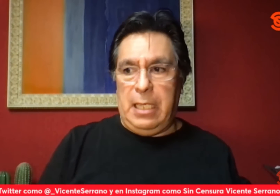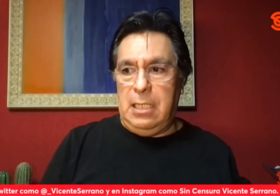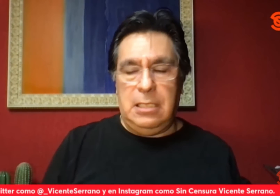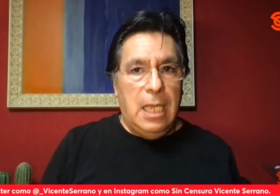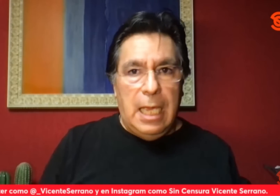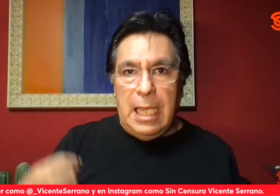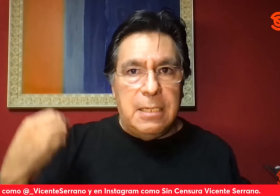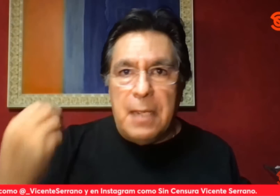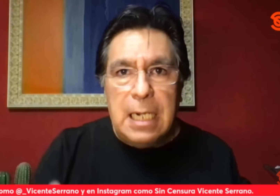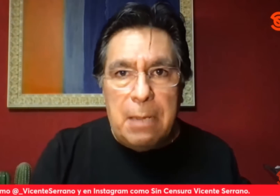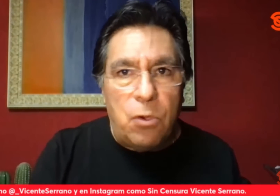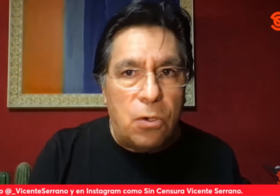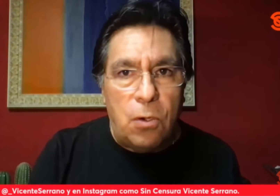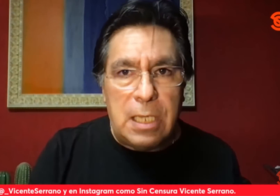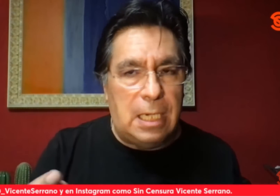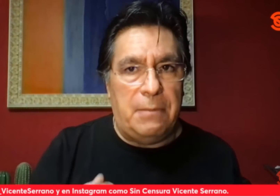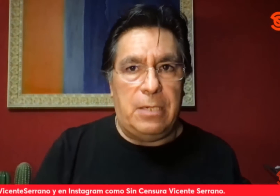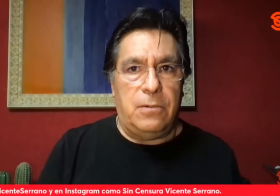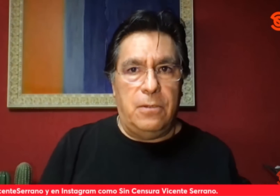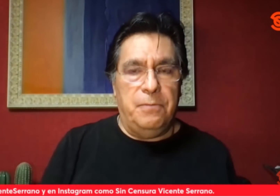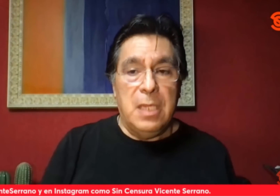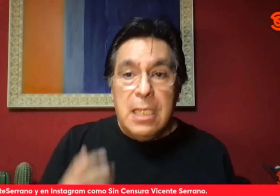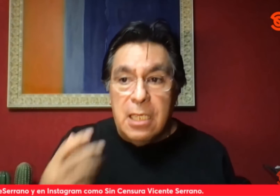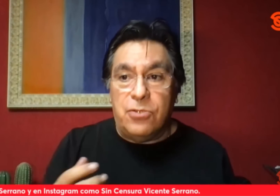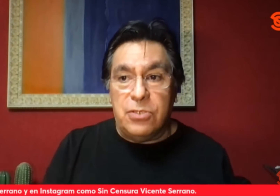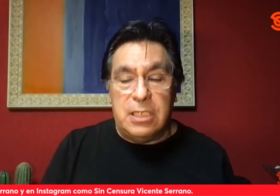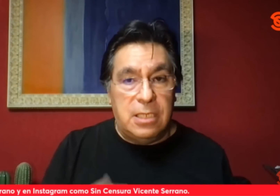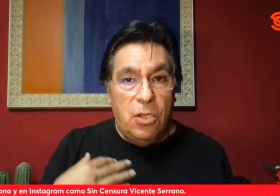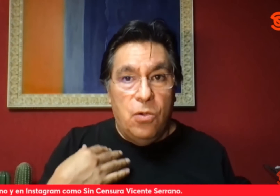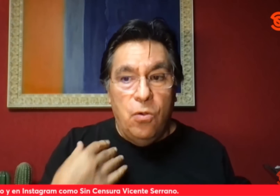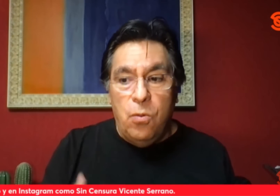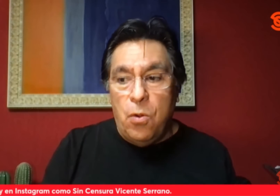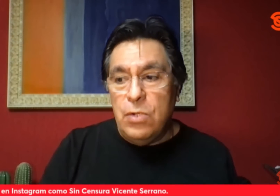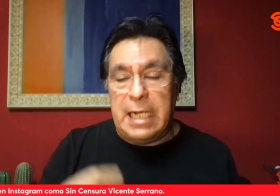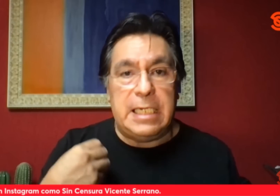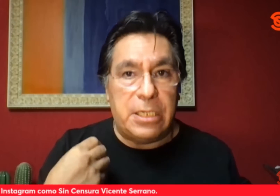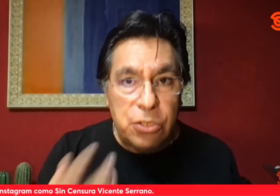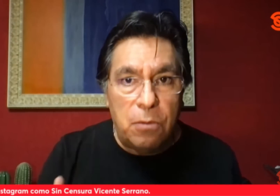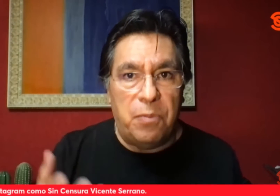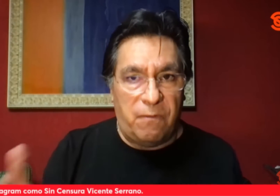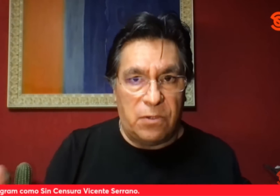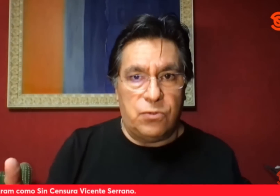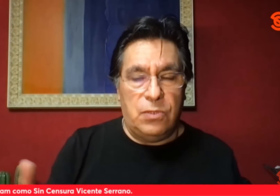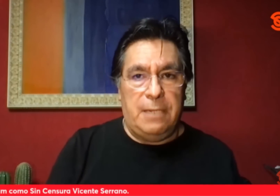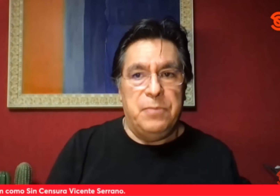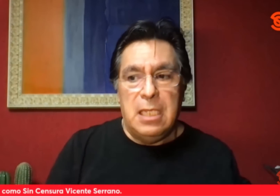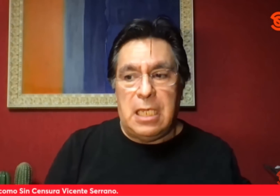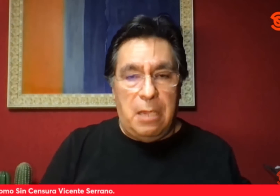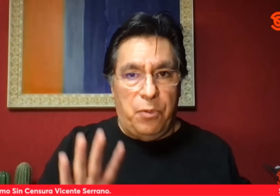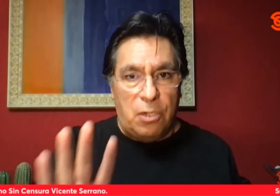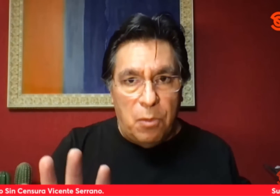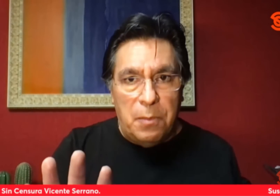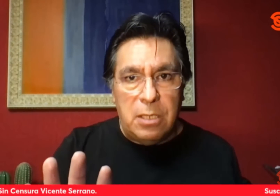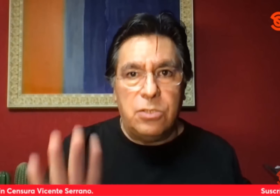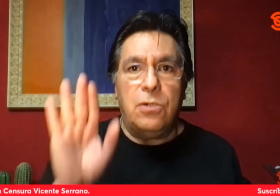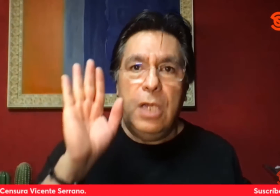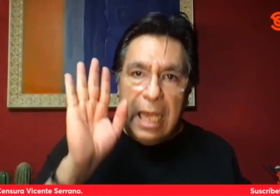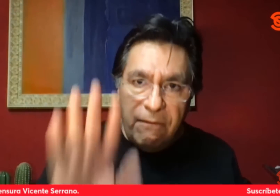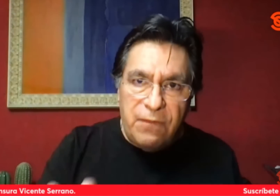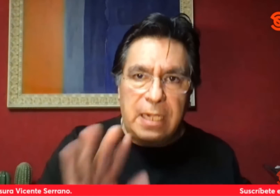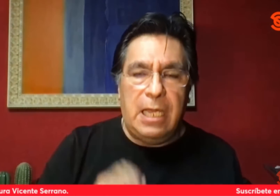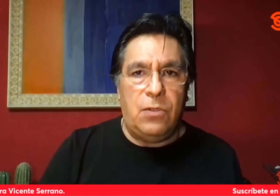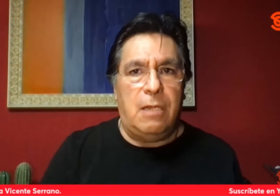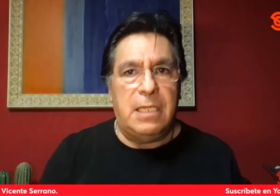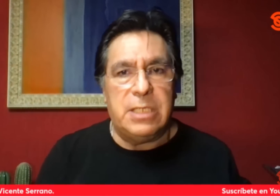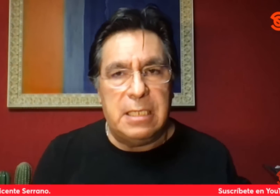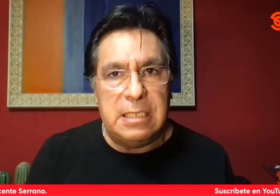este país a llevarla a la Moncloa de la mano, ¿no? Entonces, hubo una reacción, por fortuna, que por el momento